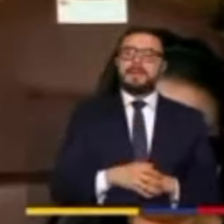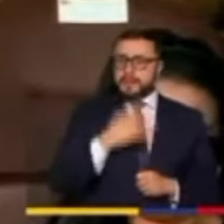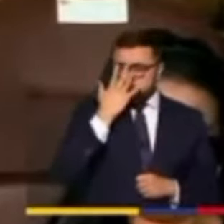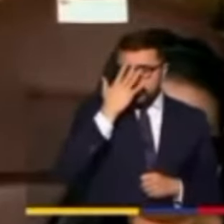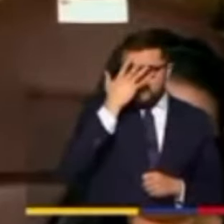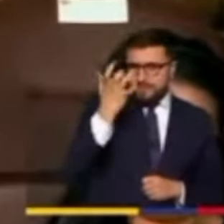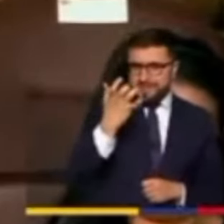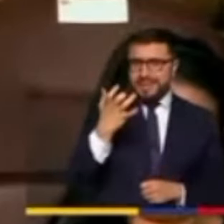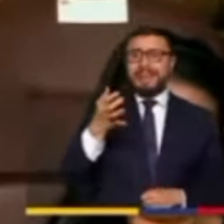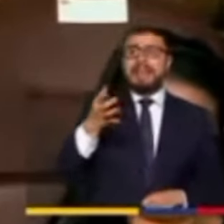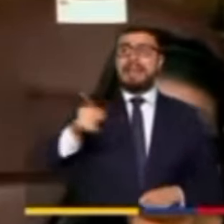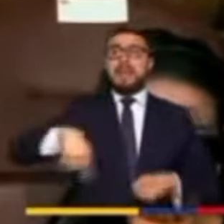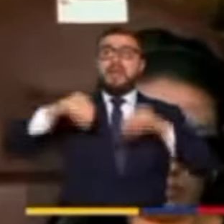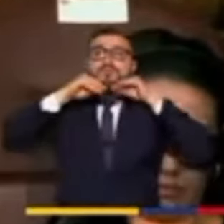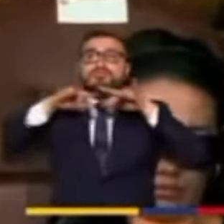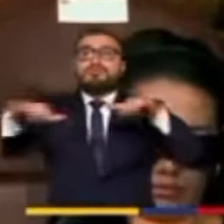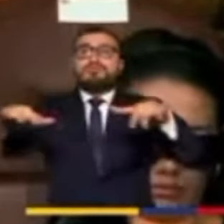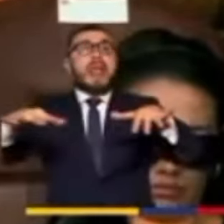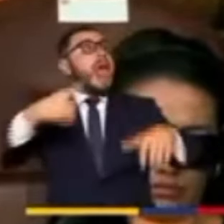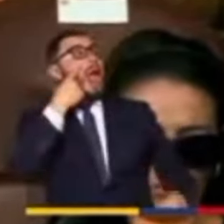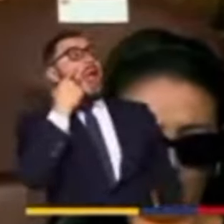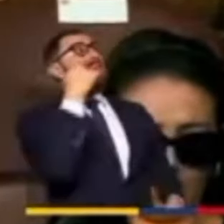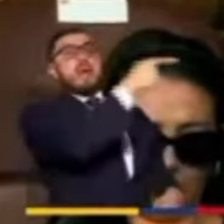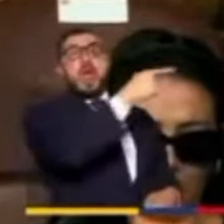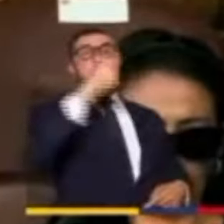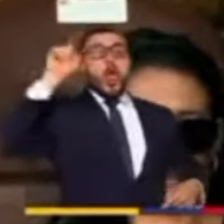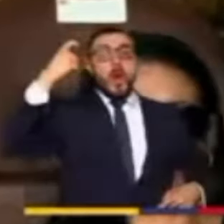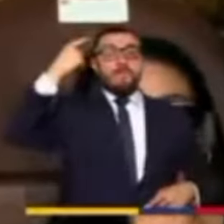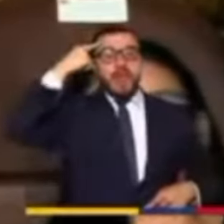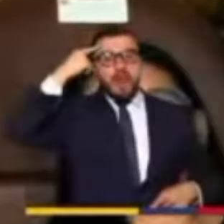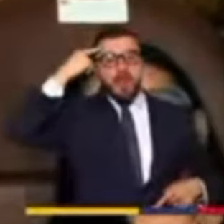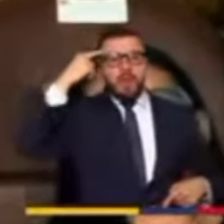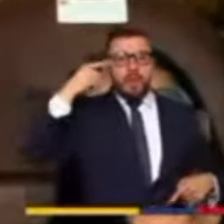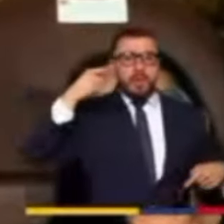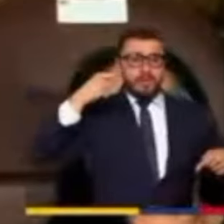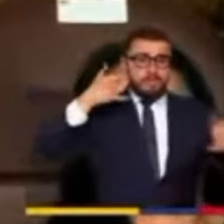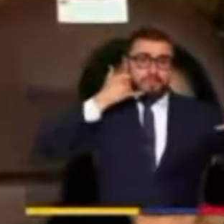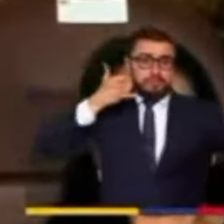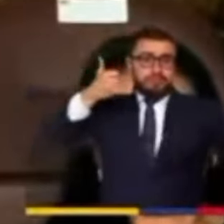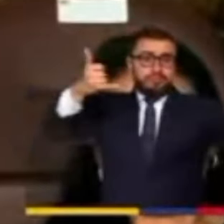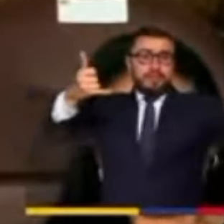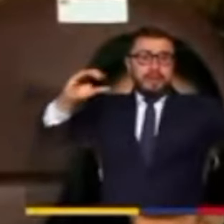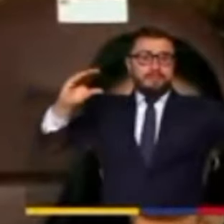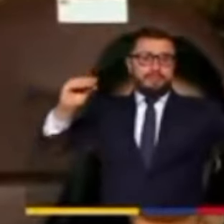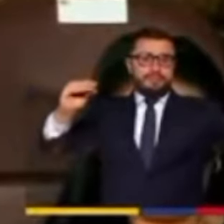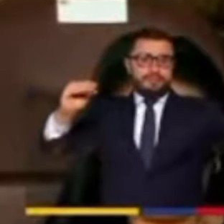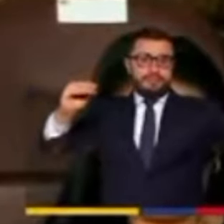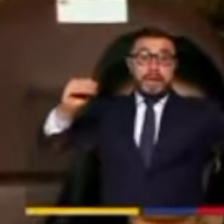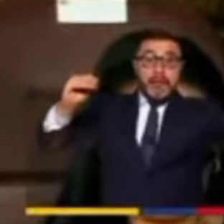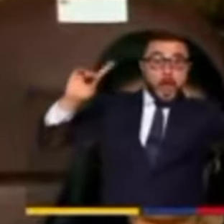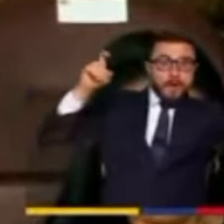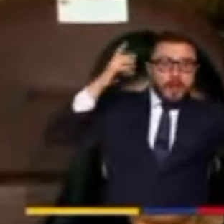Porque se nos está acusando de intervenir comunicaciones